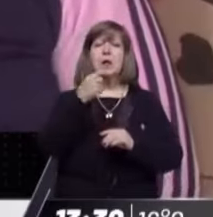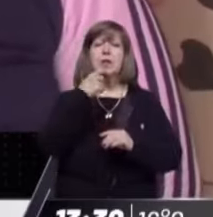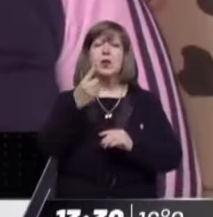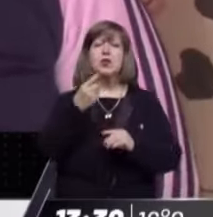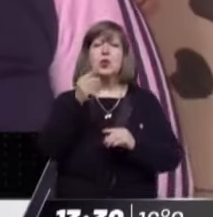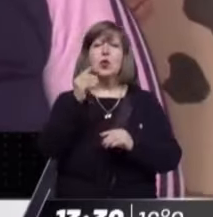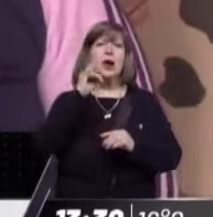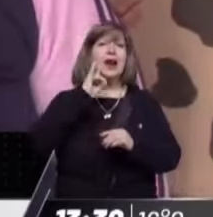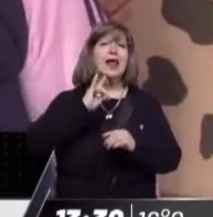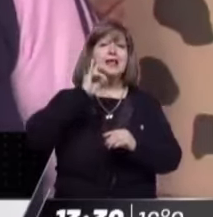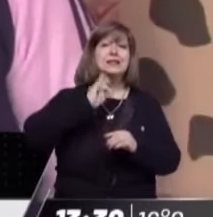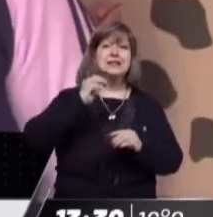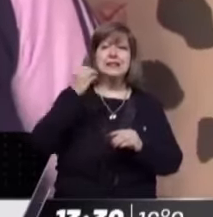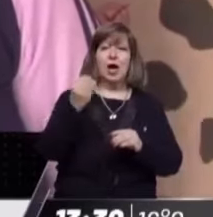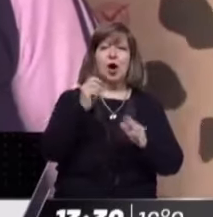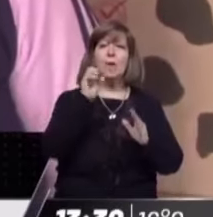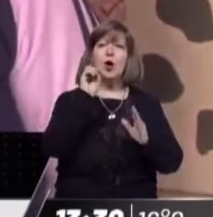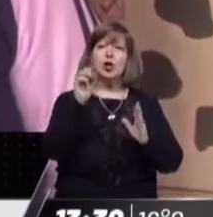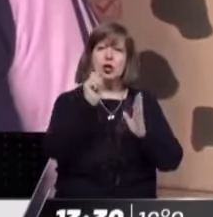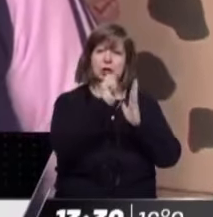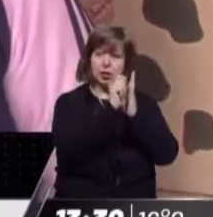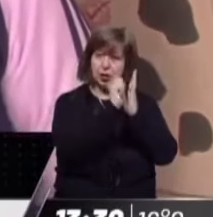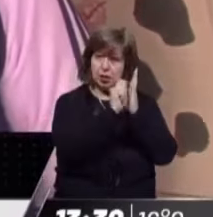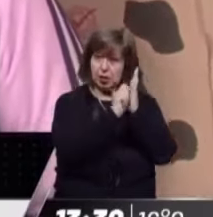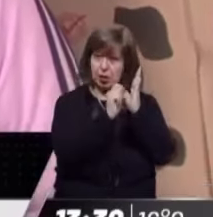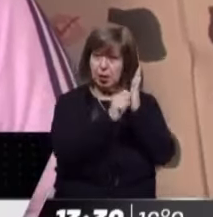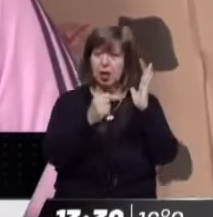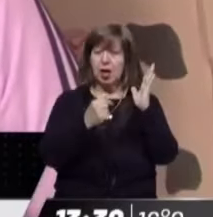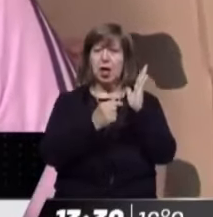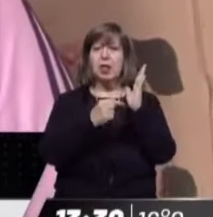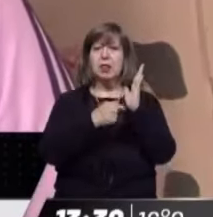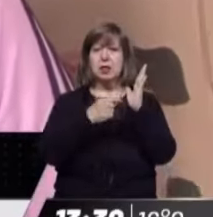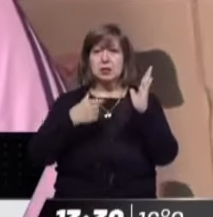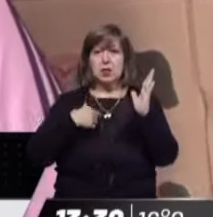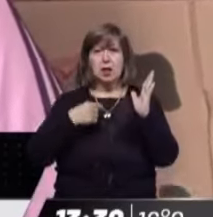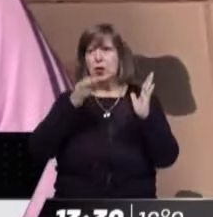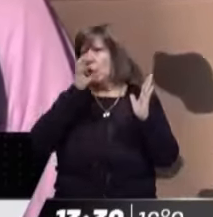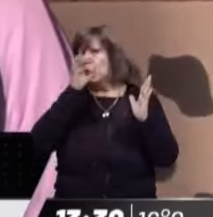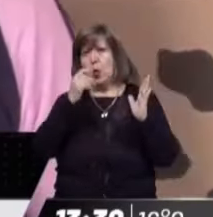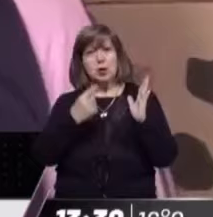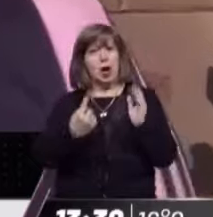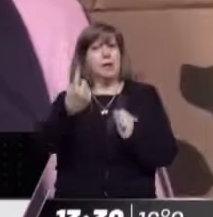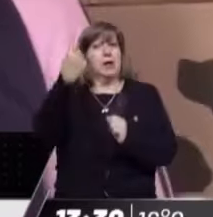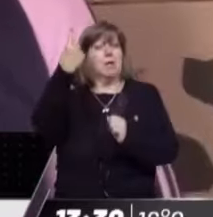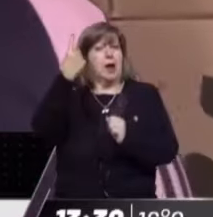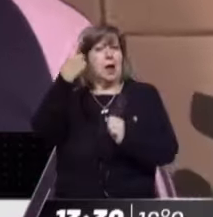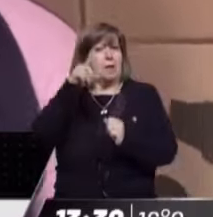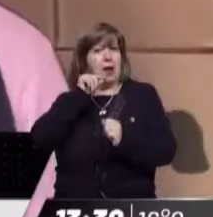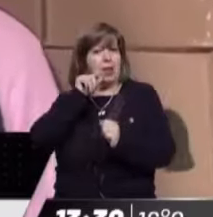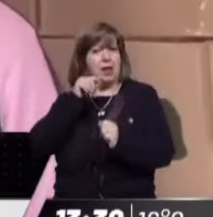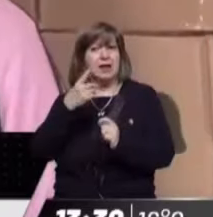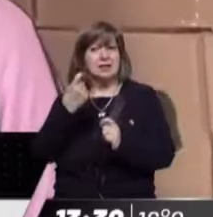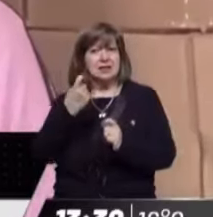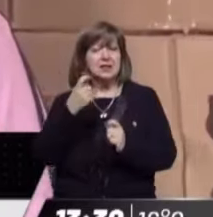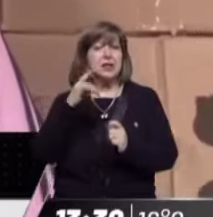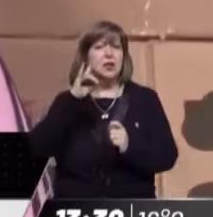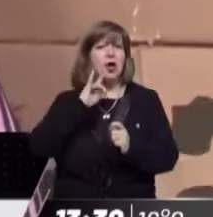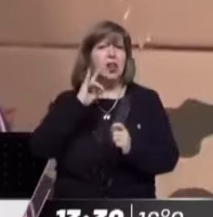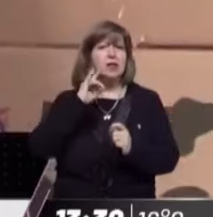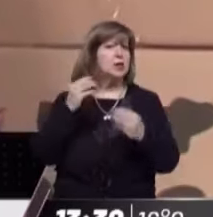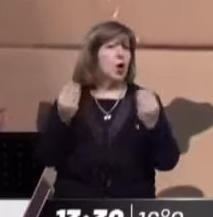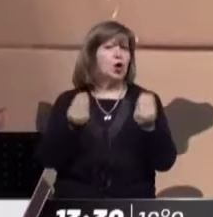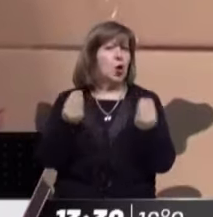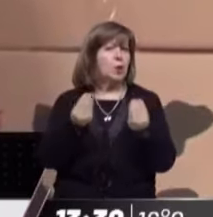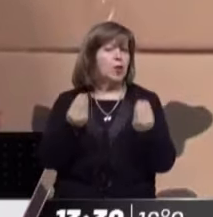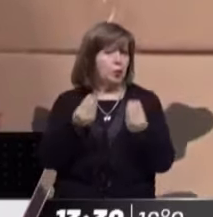situación de las personas que quizás estén viendo esta nota digan Bueno yo me voy a acercar nunca fui orrit pero me voy a acercar Necesito la leche cómo van a manejar